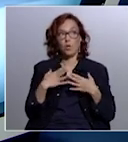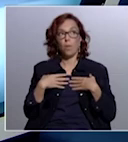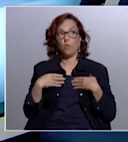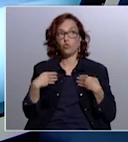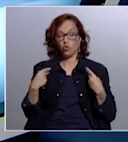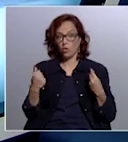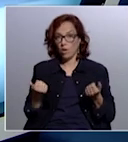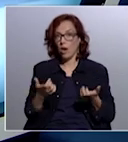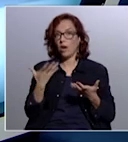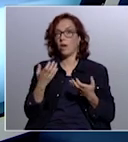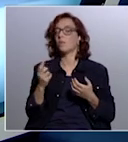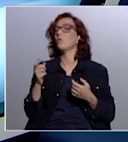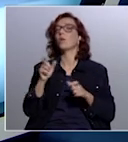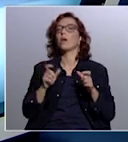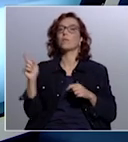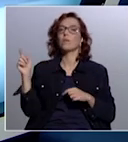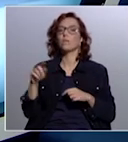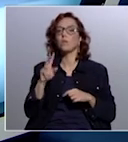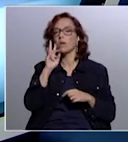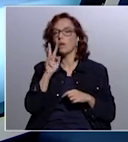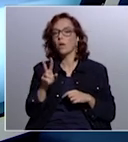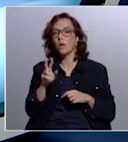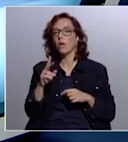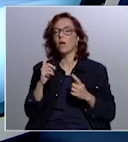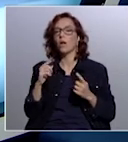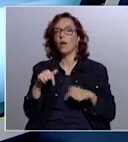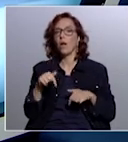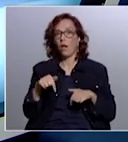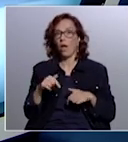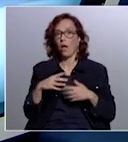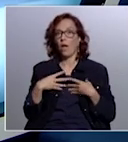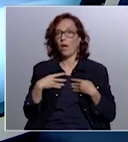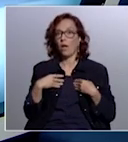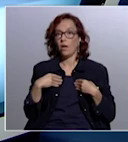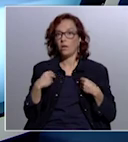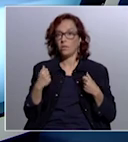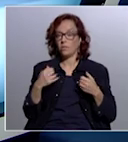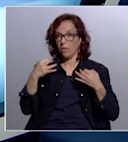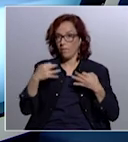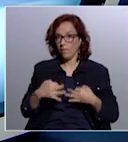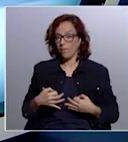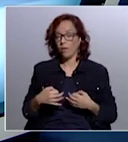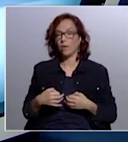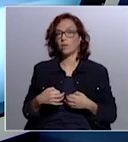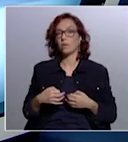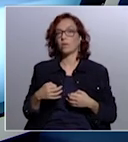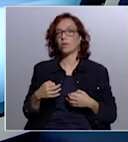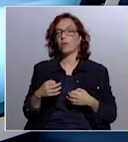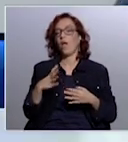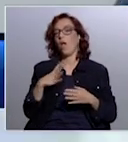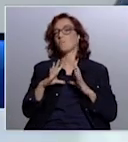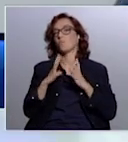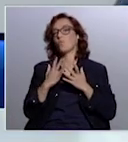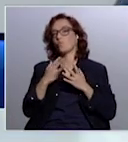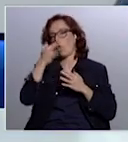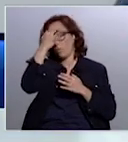queremos que la gente venga hacer su catarsis que pueda encontrarse con el otro hay un mundo digital hay un mundo de tecnología